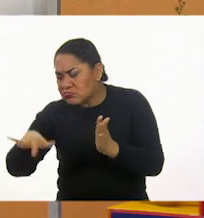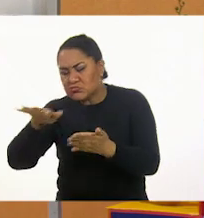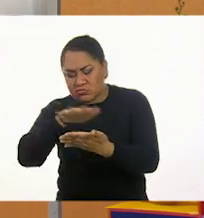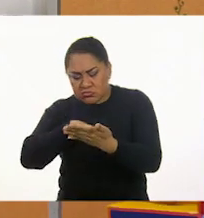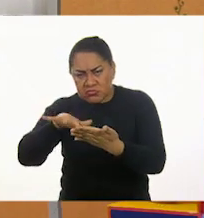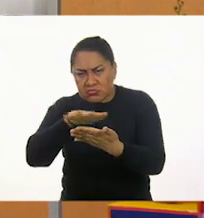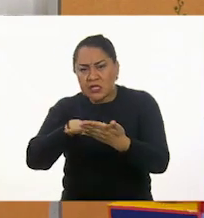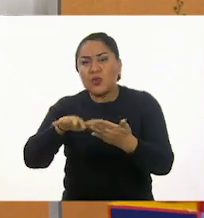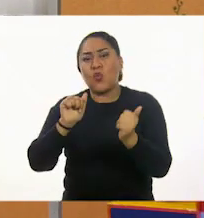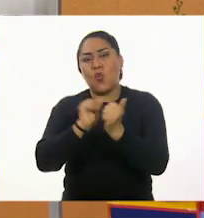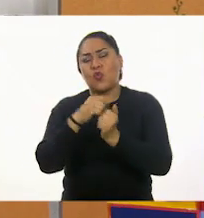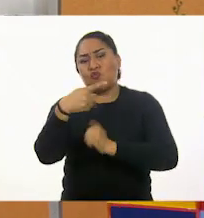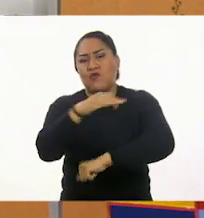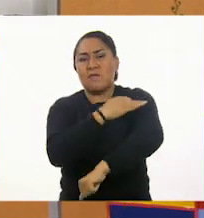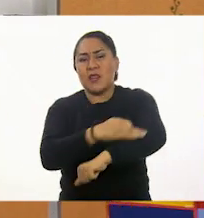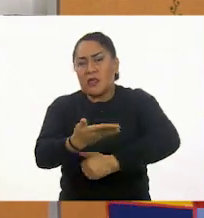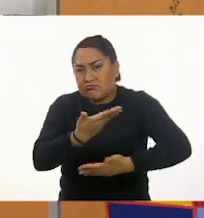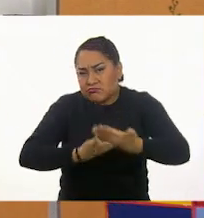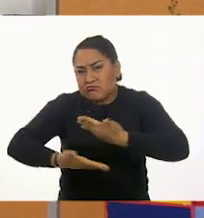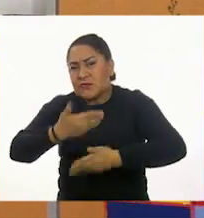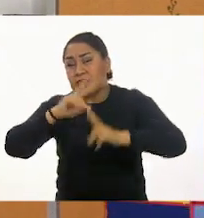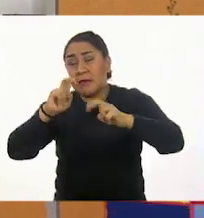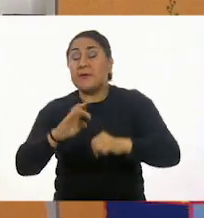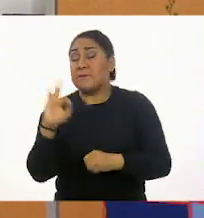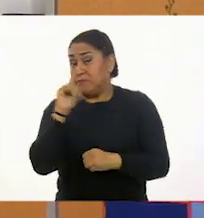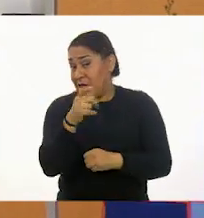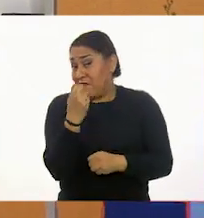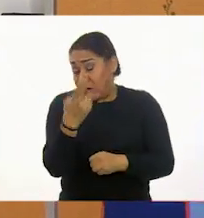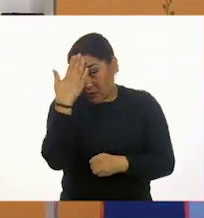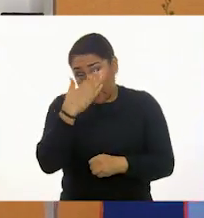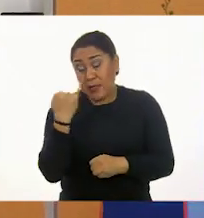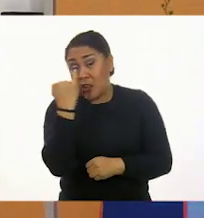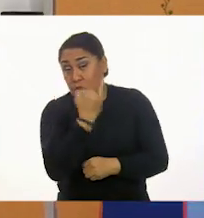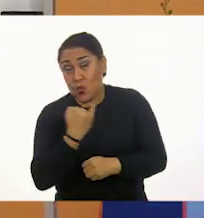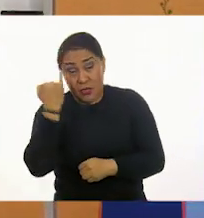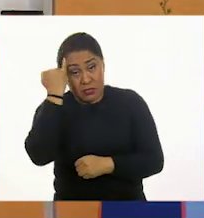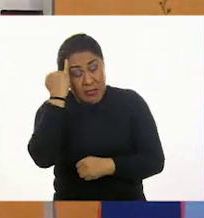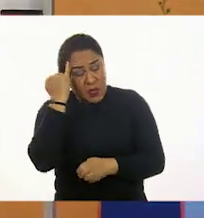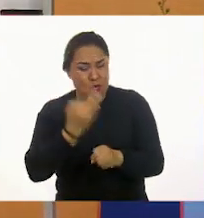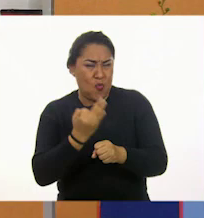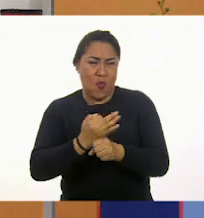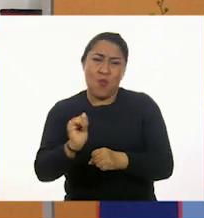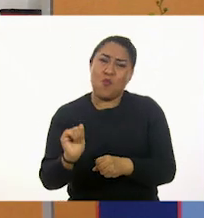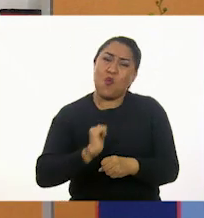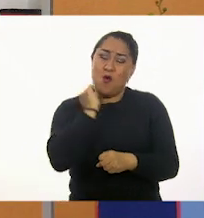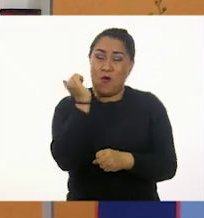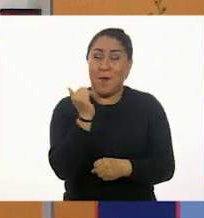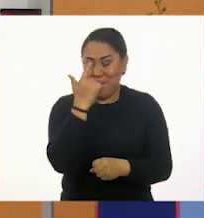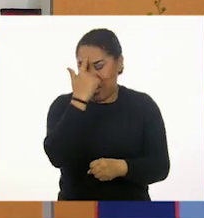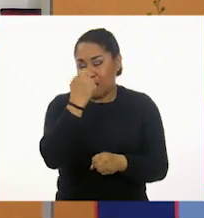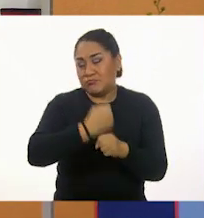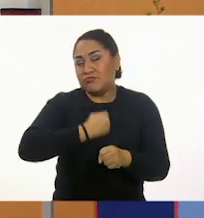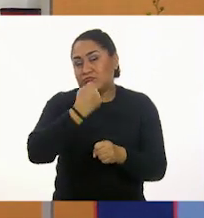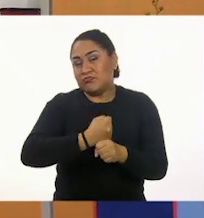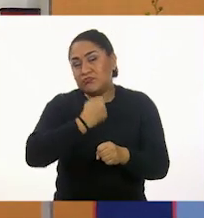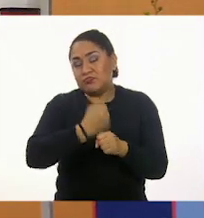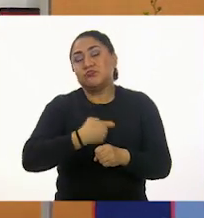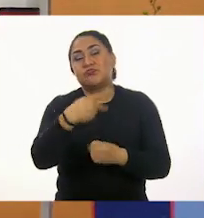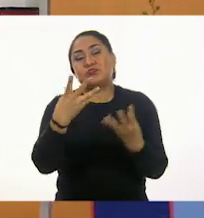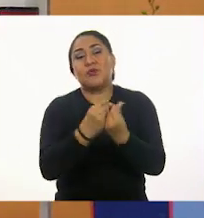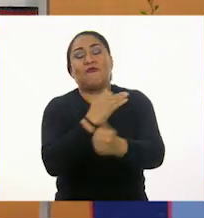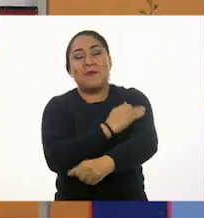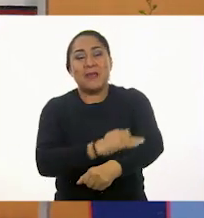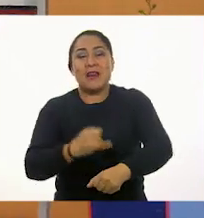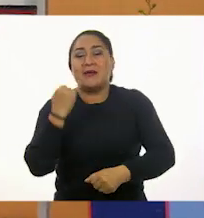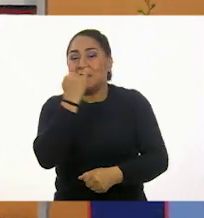el tema de hoy con tu familia. Si tienes la fortuna de hablar una lengua indígena, aprovecha también este momento para practicarla y platica con tu familia